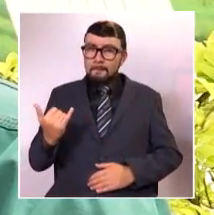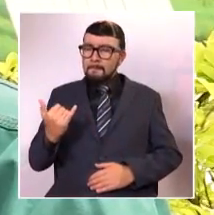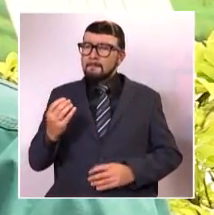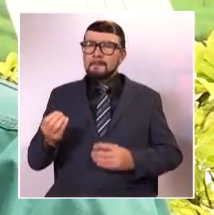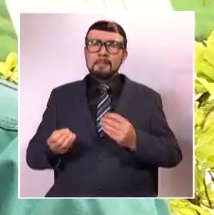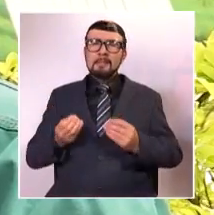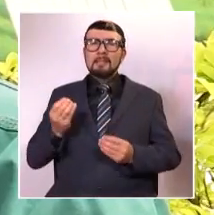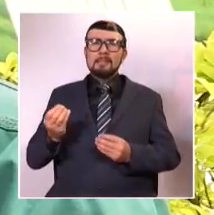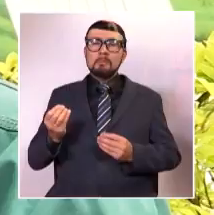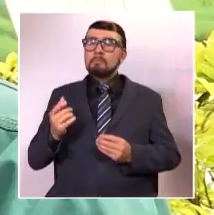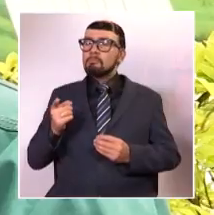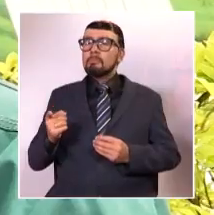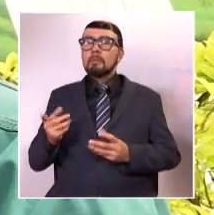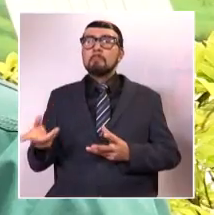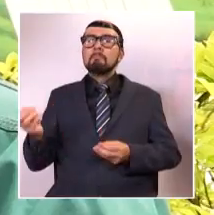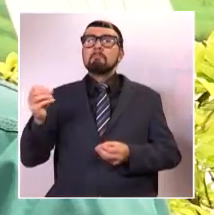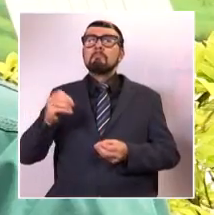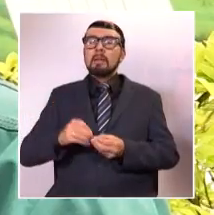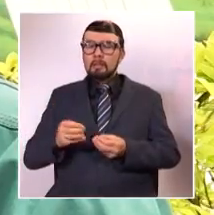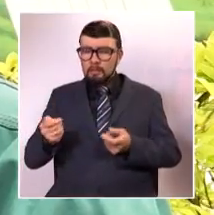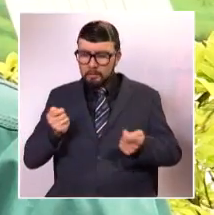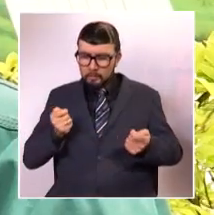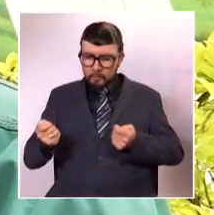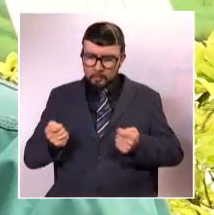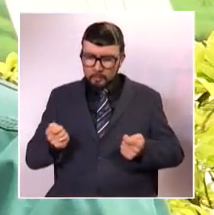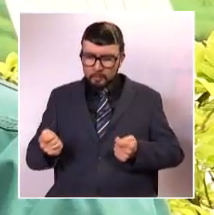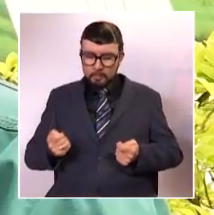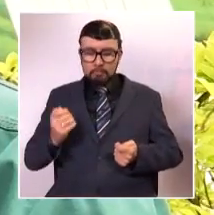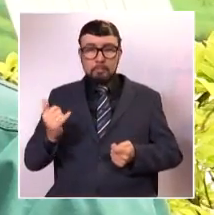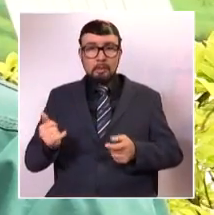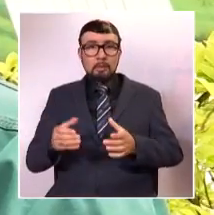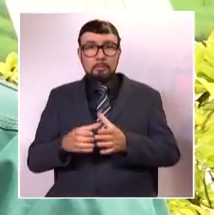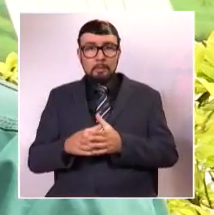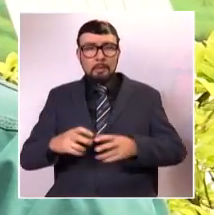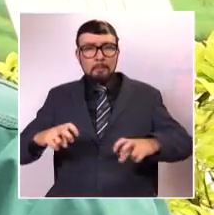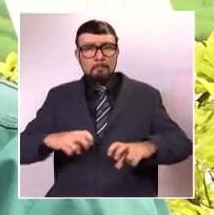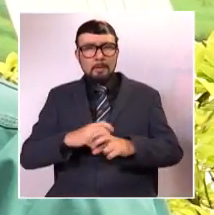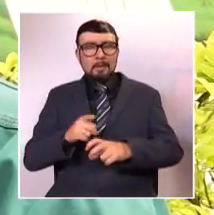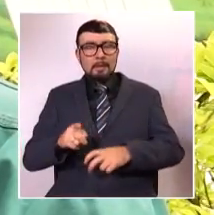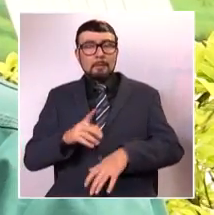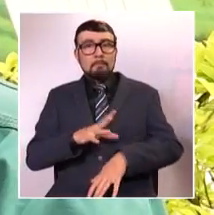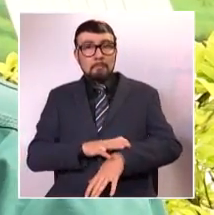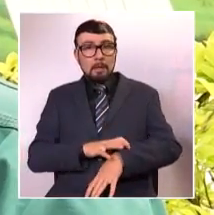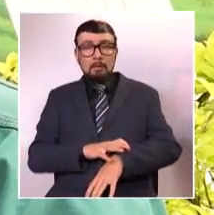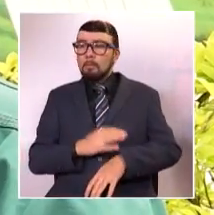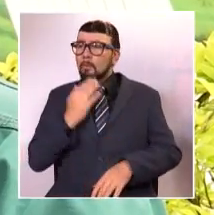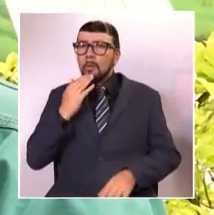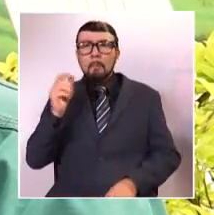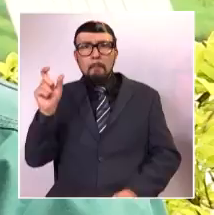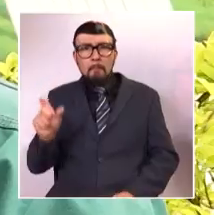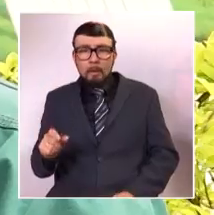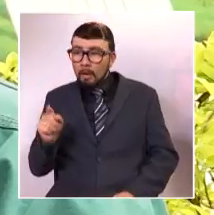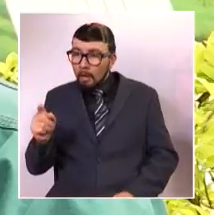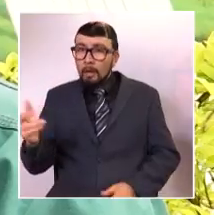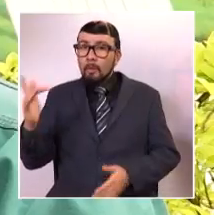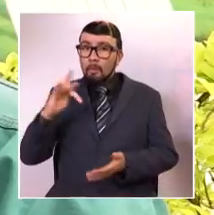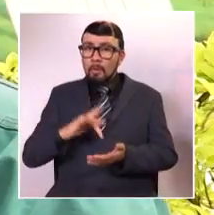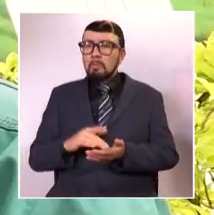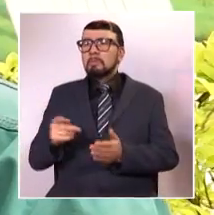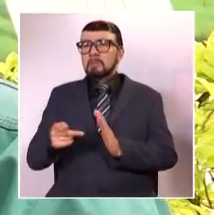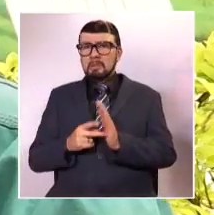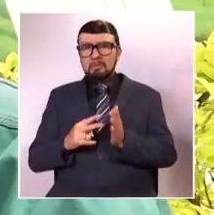otro manejo aquí en el parque médico al paciente que viene de pronto. Todavía es un paciente sano,